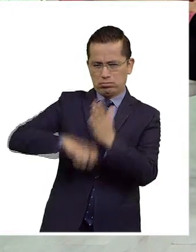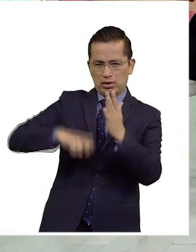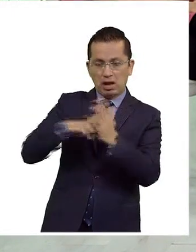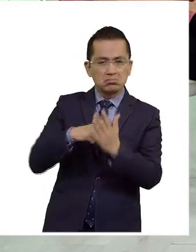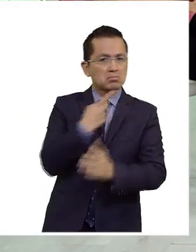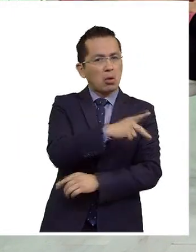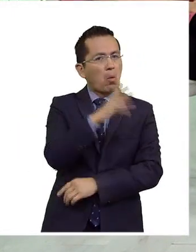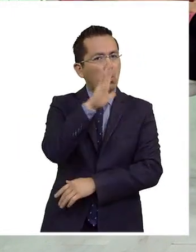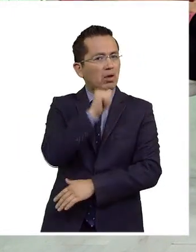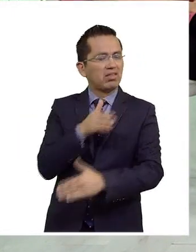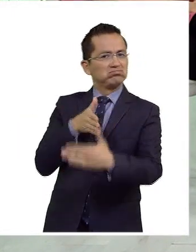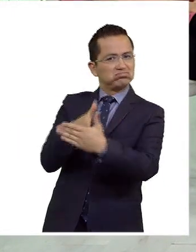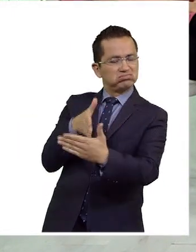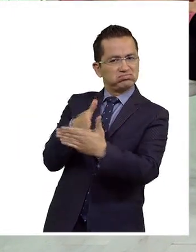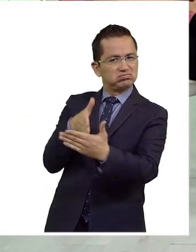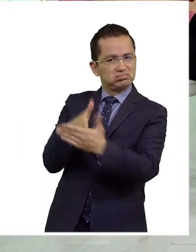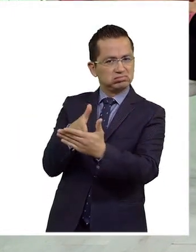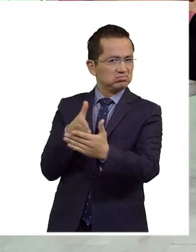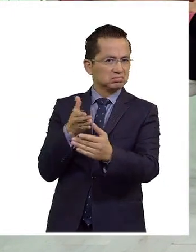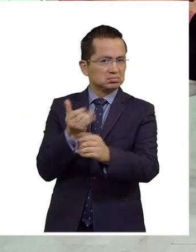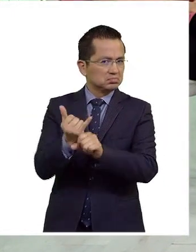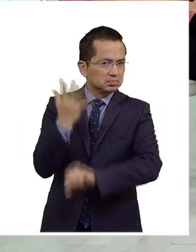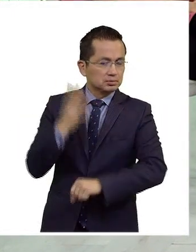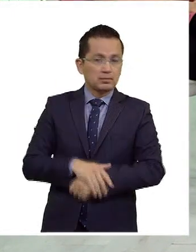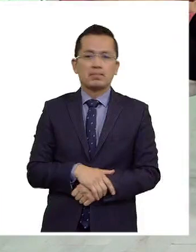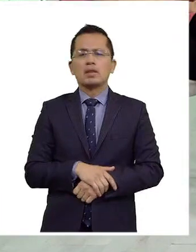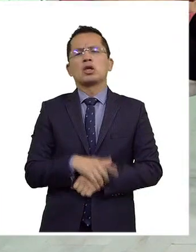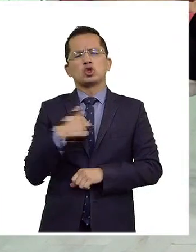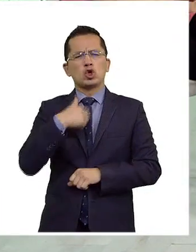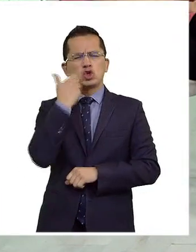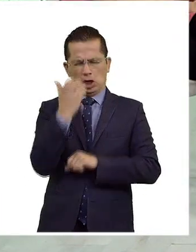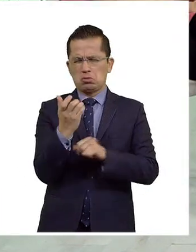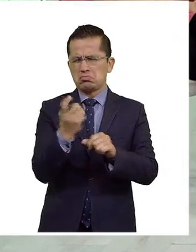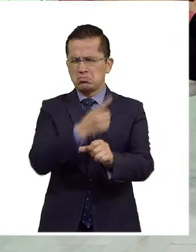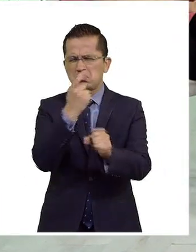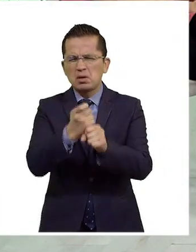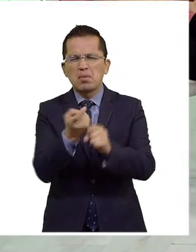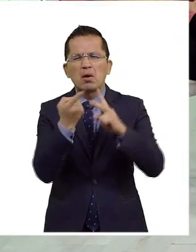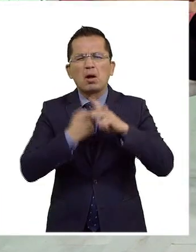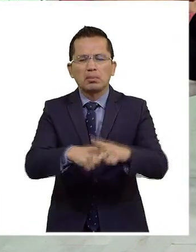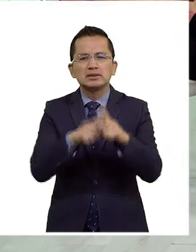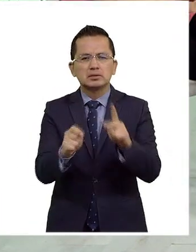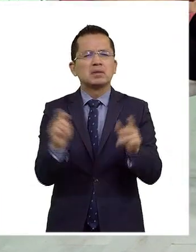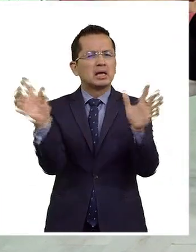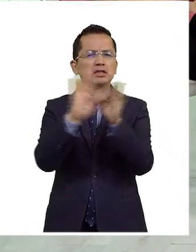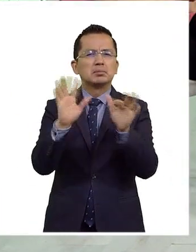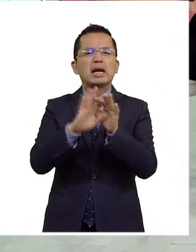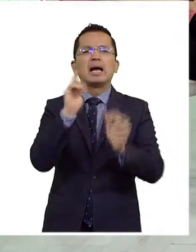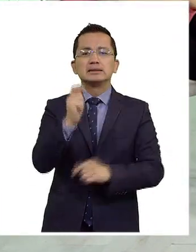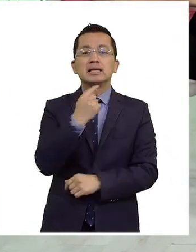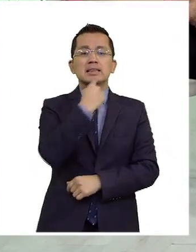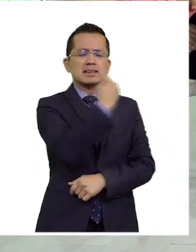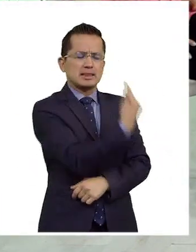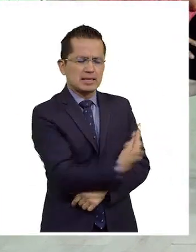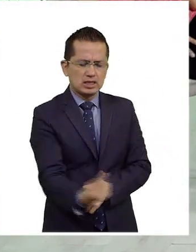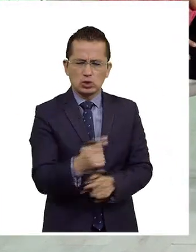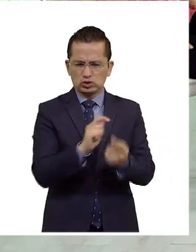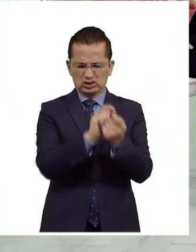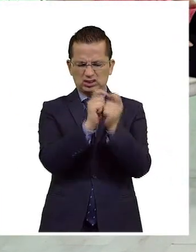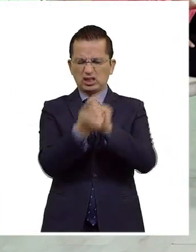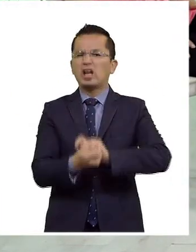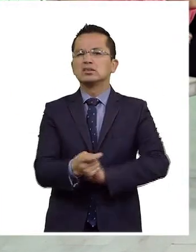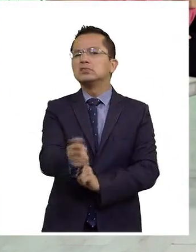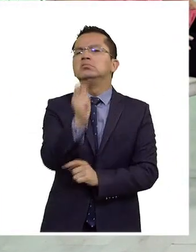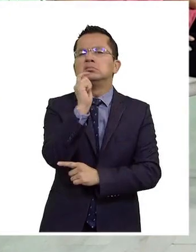administrativa. Pero primero me gustaría que habláramos justamente sobre de qué estamos hablando cuando estamos hablando de infancias trans. Tania, por favor.